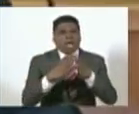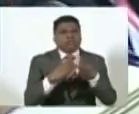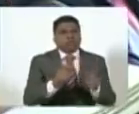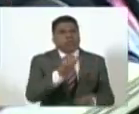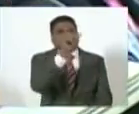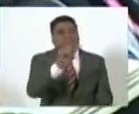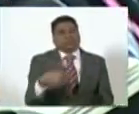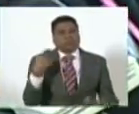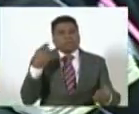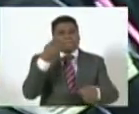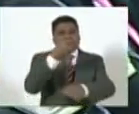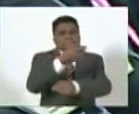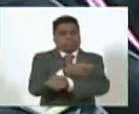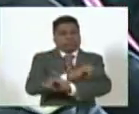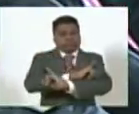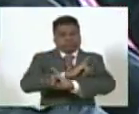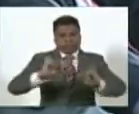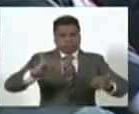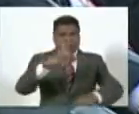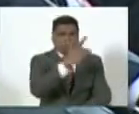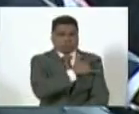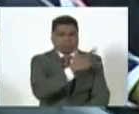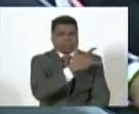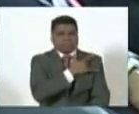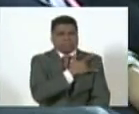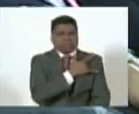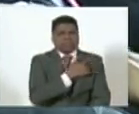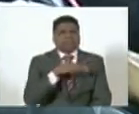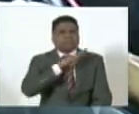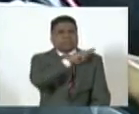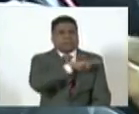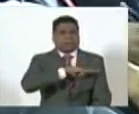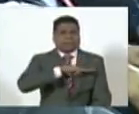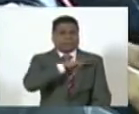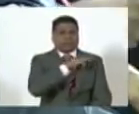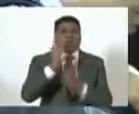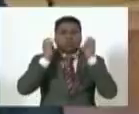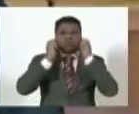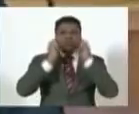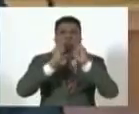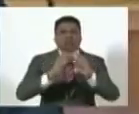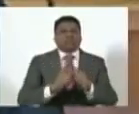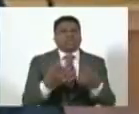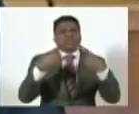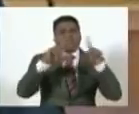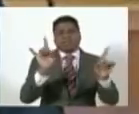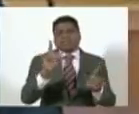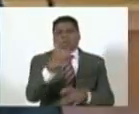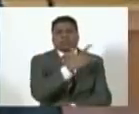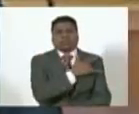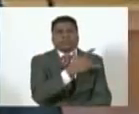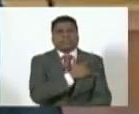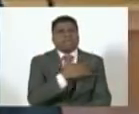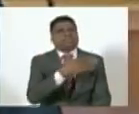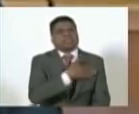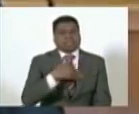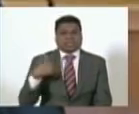egresados universitarios de la Misión Sucre y de distintas universidades que